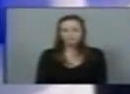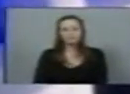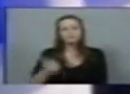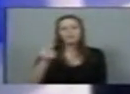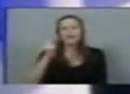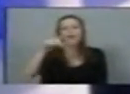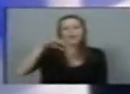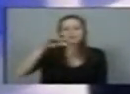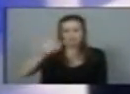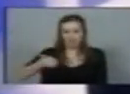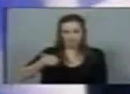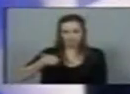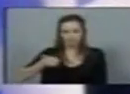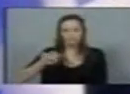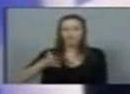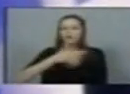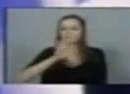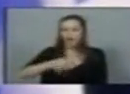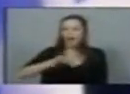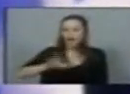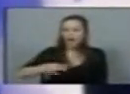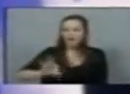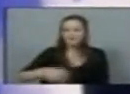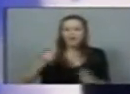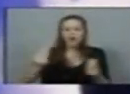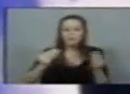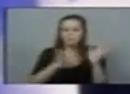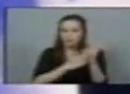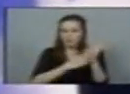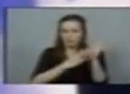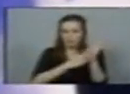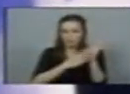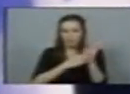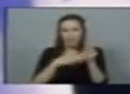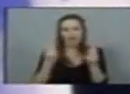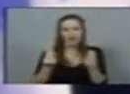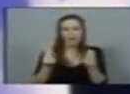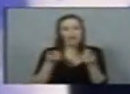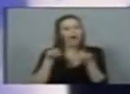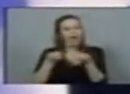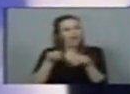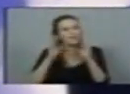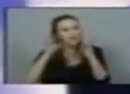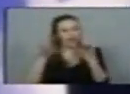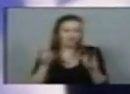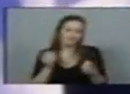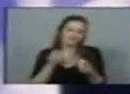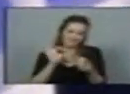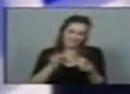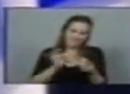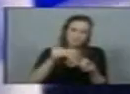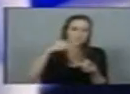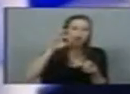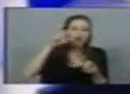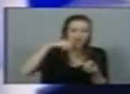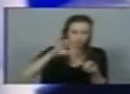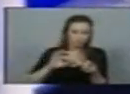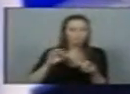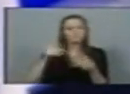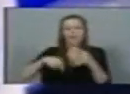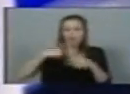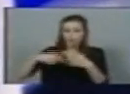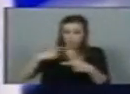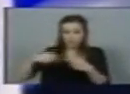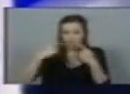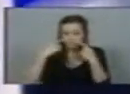Aranda sabe cómo intentar sacarlo de las casillas a Moreno. No lo va a conseguir totalmente, como van a poder apreciar. Lo que a